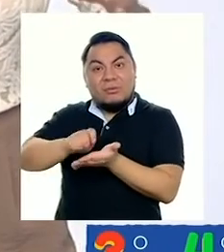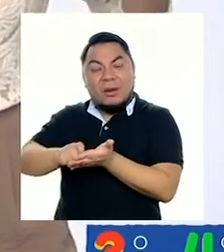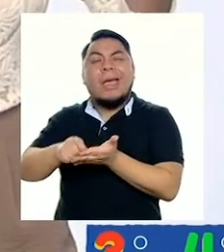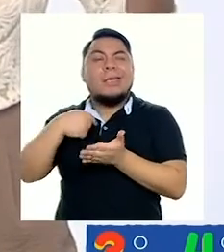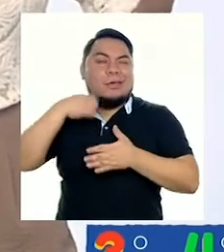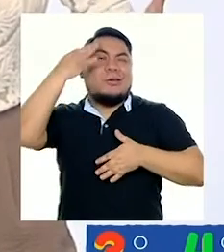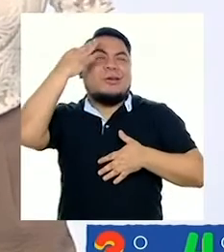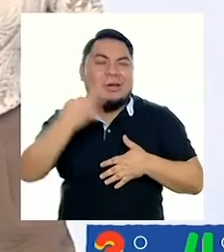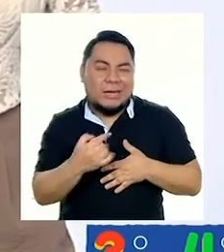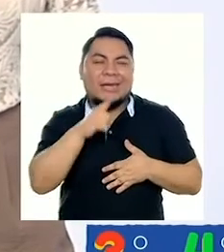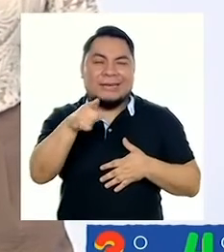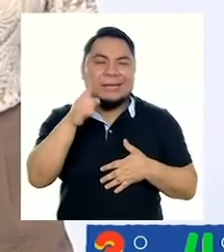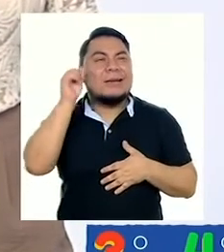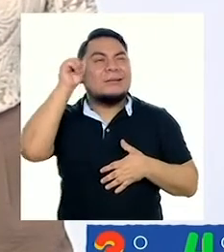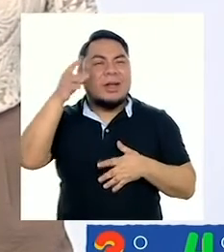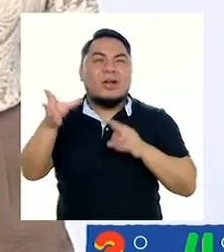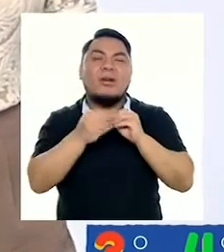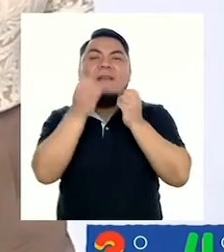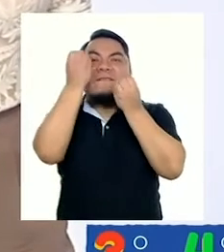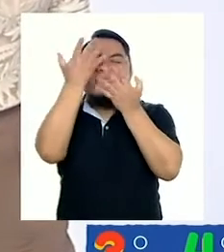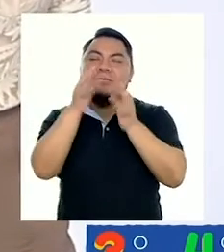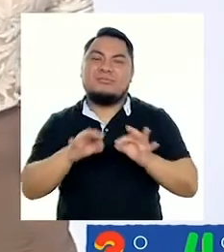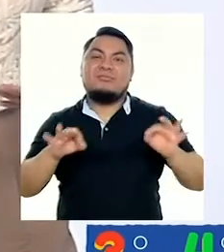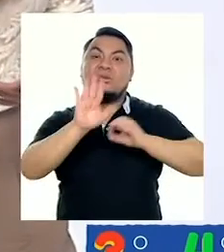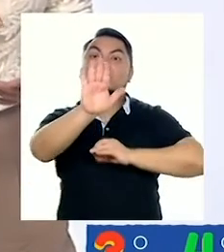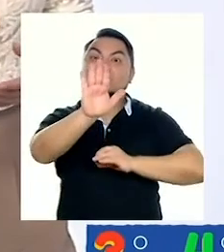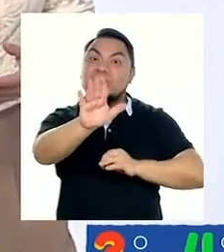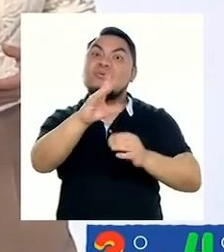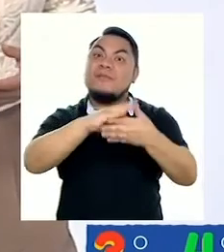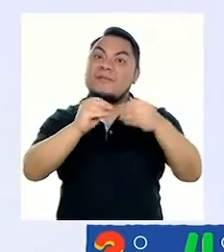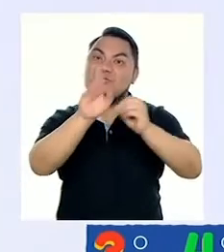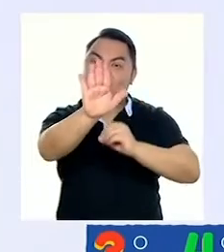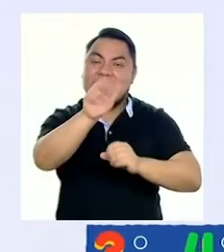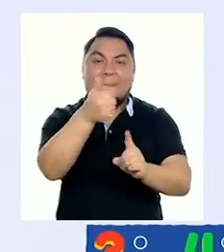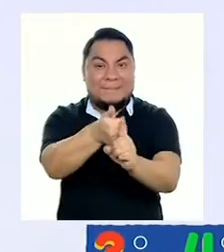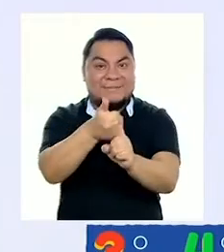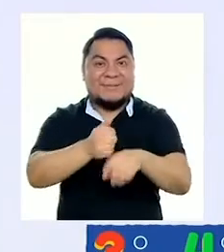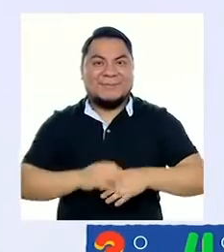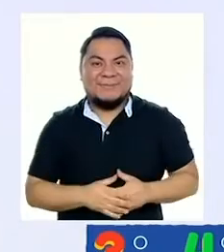van a encontrar y recordar información genial sobre ustedes mismos.